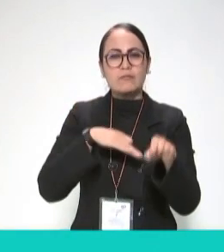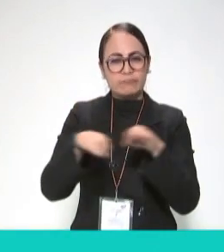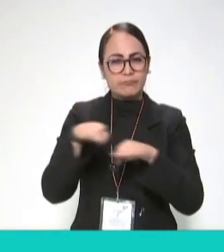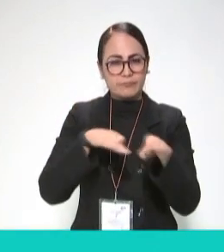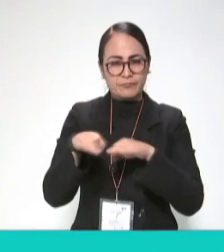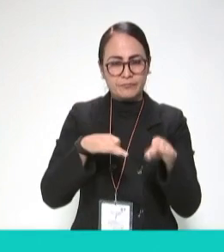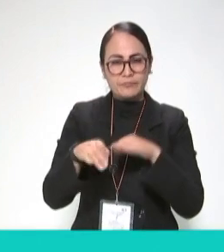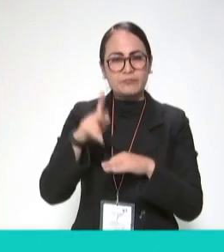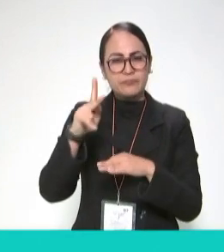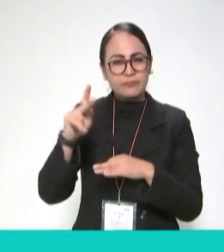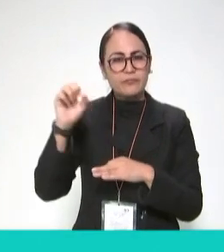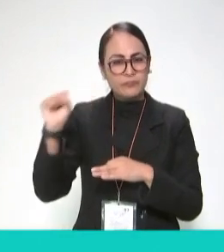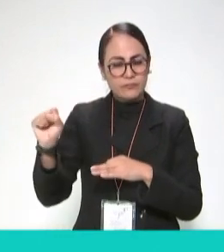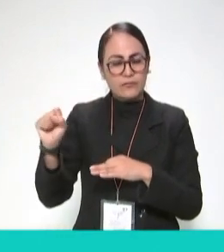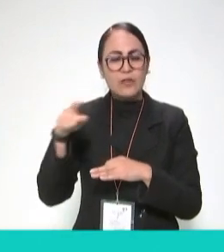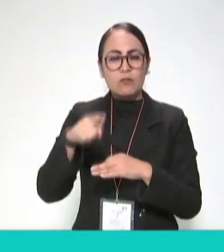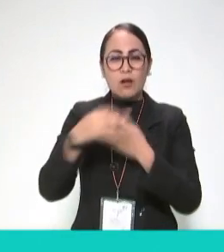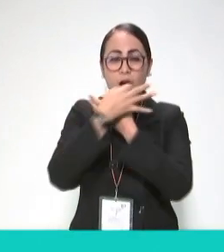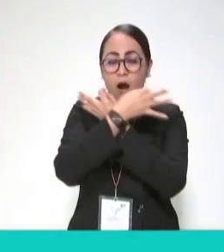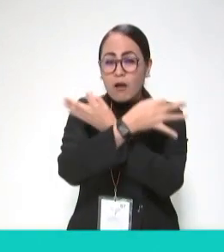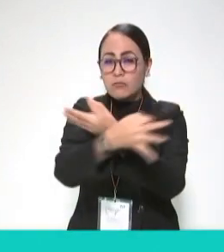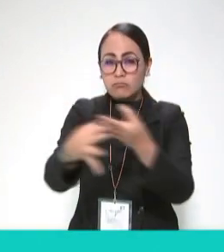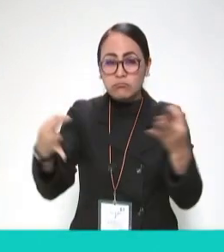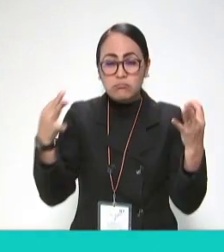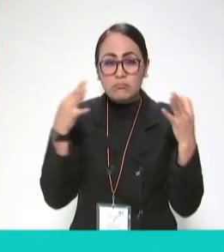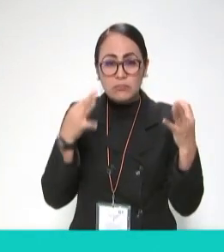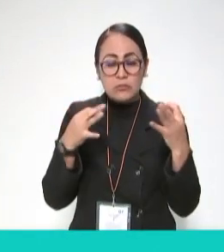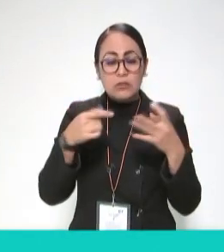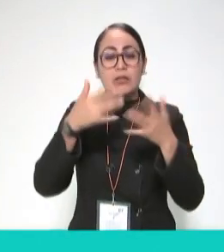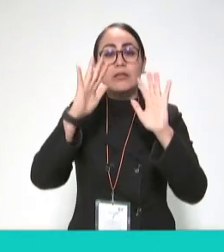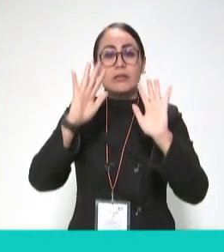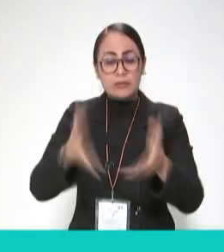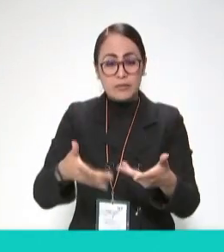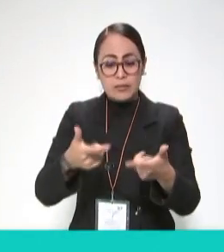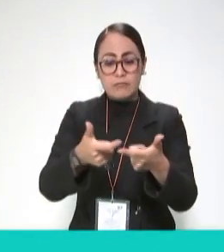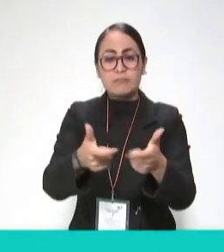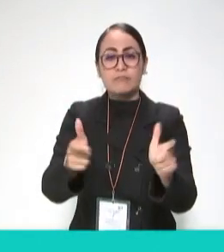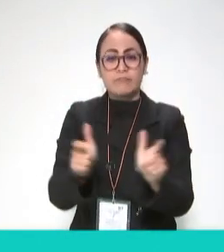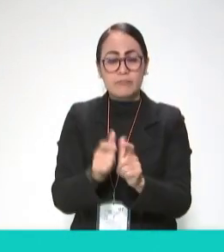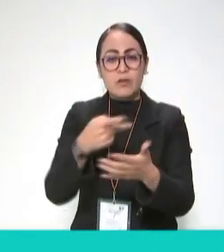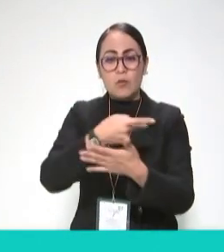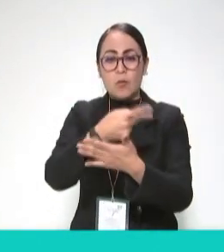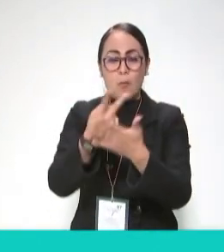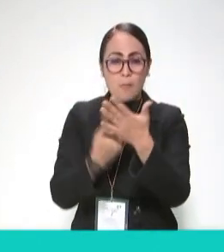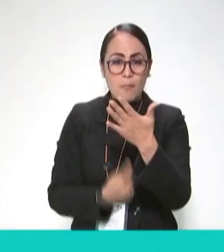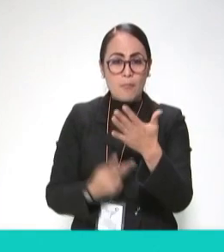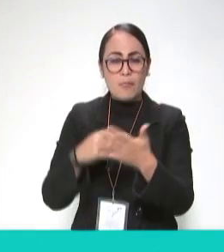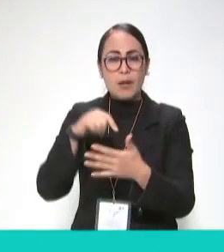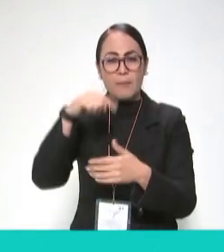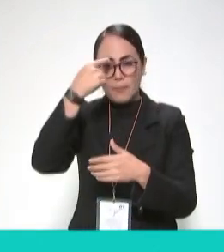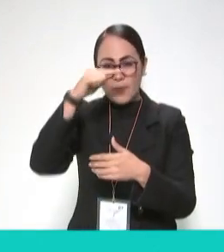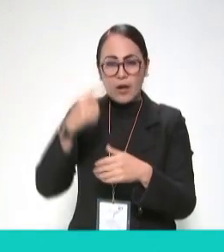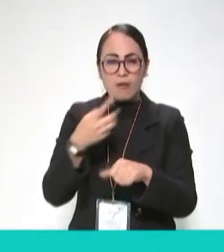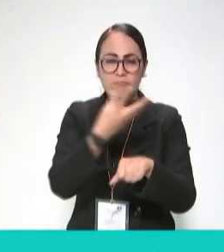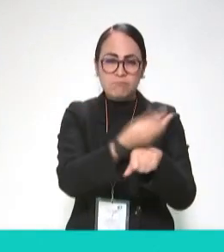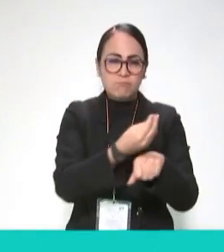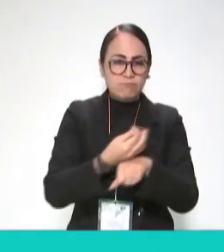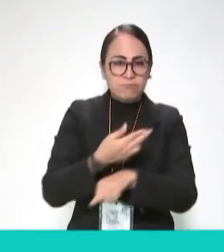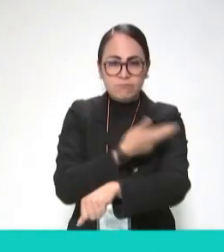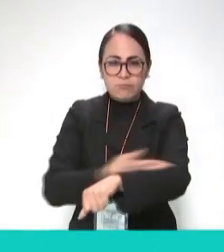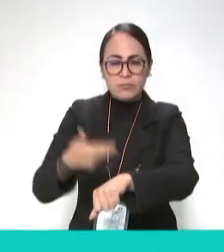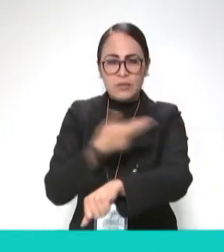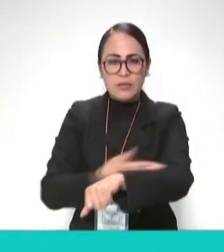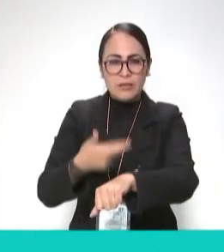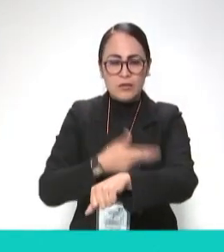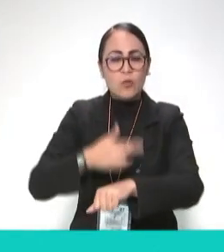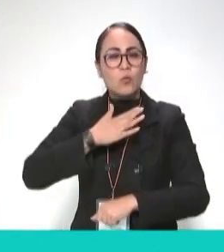social públicamente la conformación del llamado plan integral para la reparación y la justicia